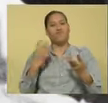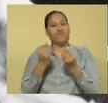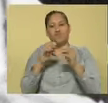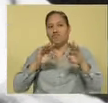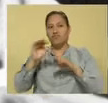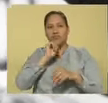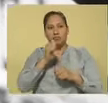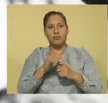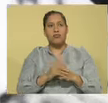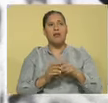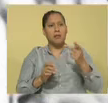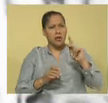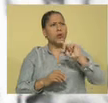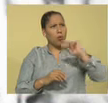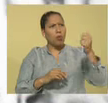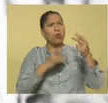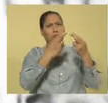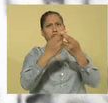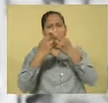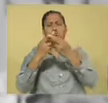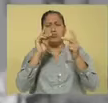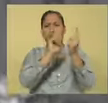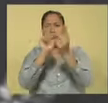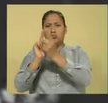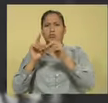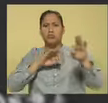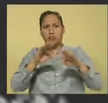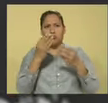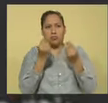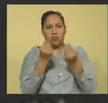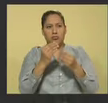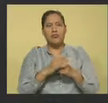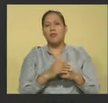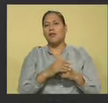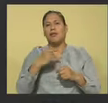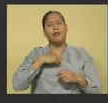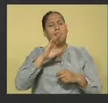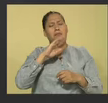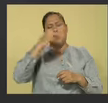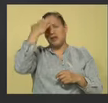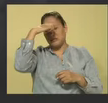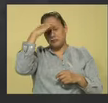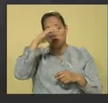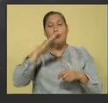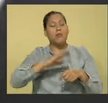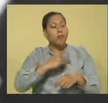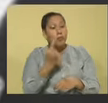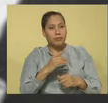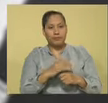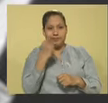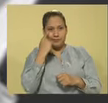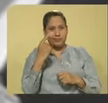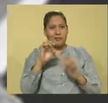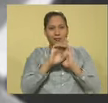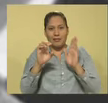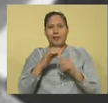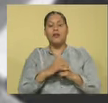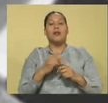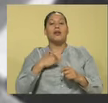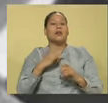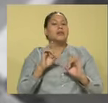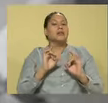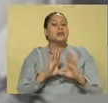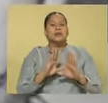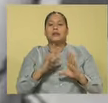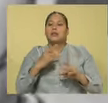pero sí con los demás, sí tienes razón, sí trabajé con muchísimos. Muy mala experiencia. ¿Por qué? Porque llegué en un momento